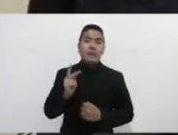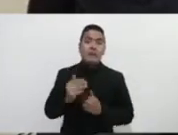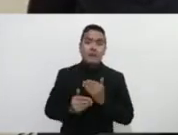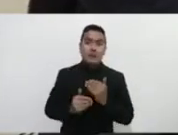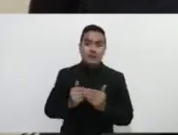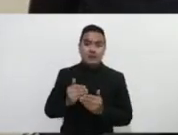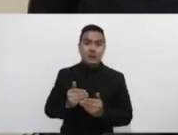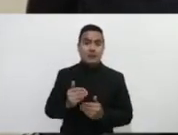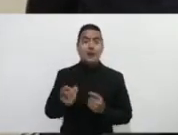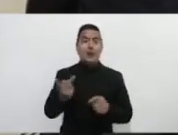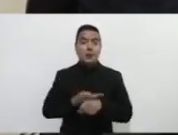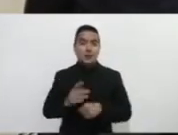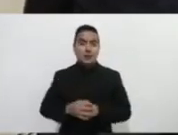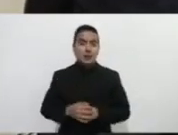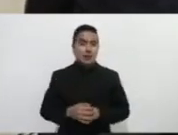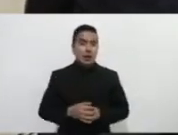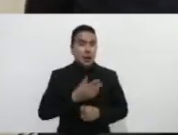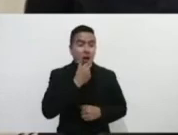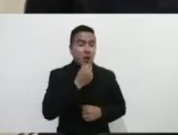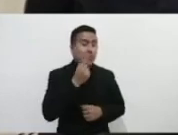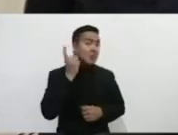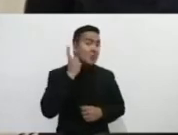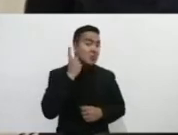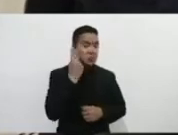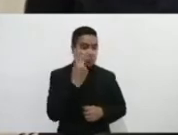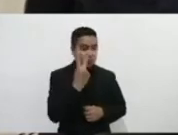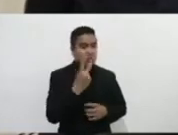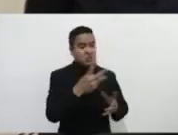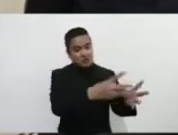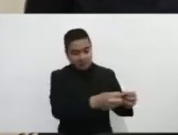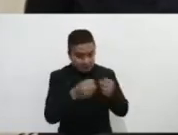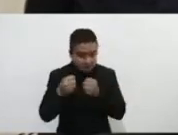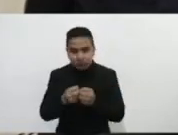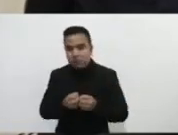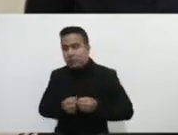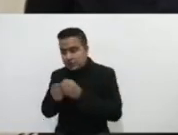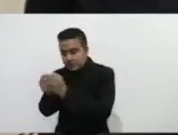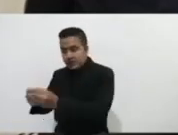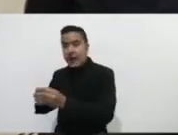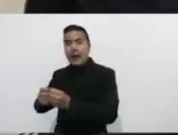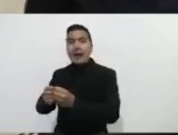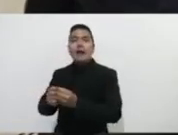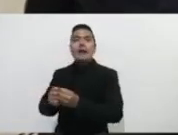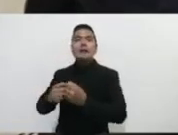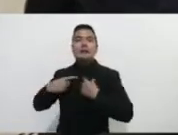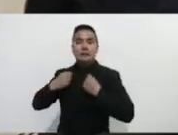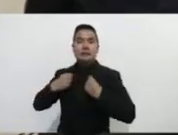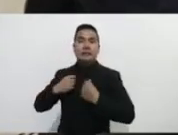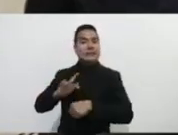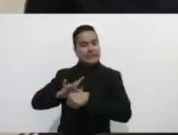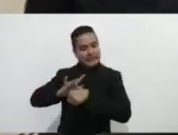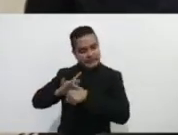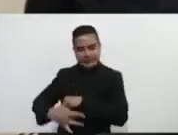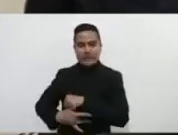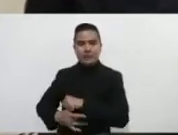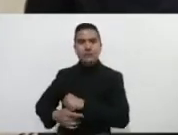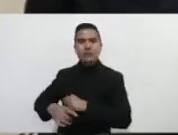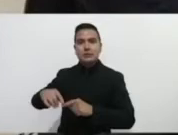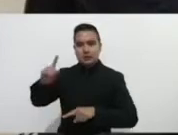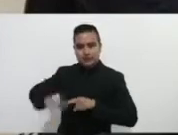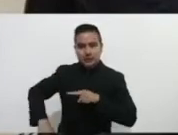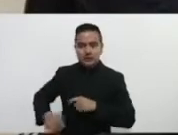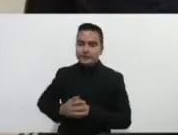2 diputados locales, los llevan a la plaza pública, los desnudan y los iban a empezar a